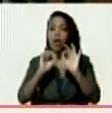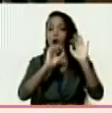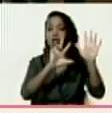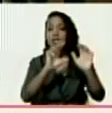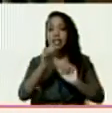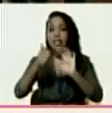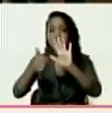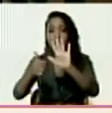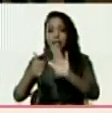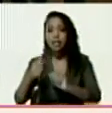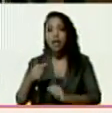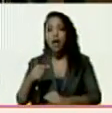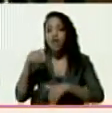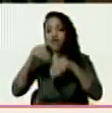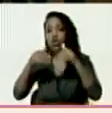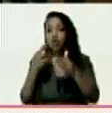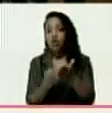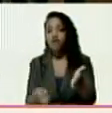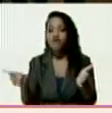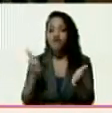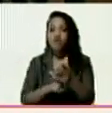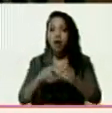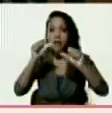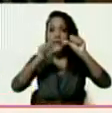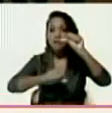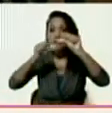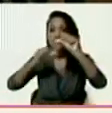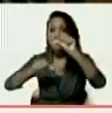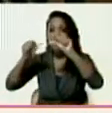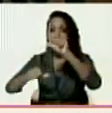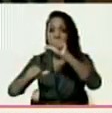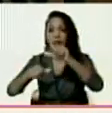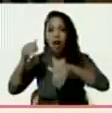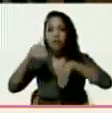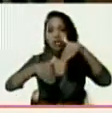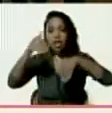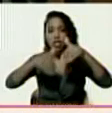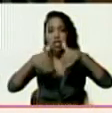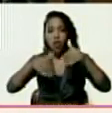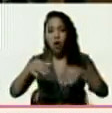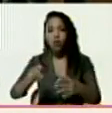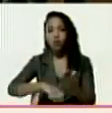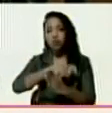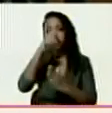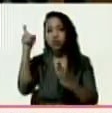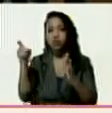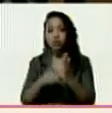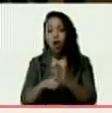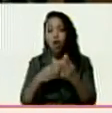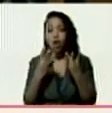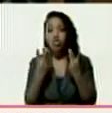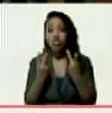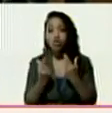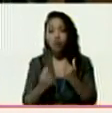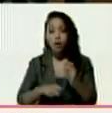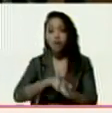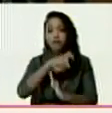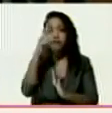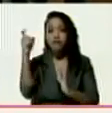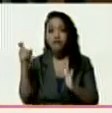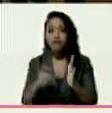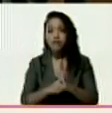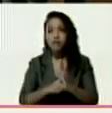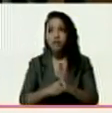lo ratifiqué. Nosotros revisando después la votación exacta, los números exactos, porque le